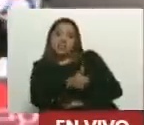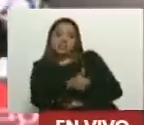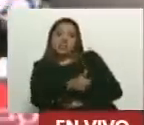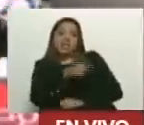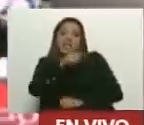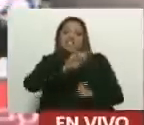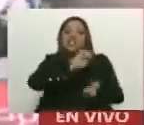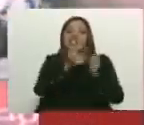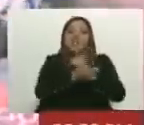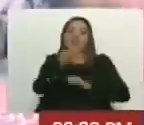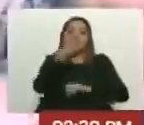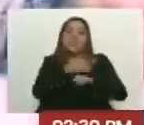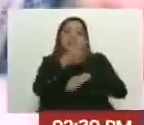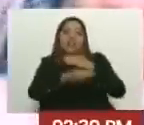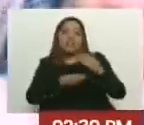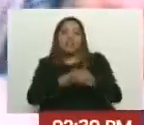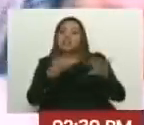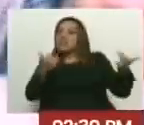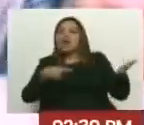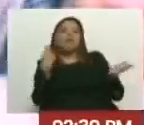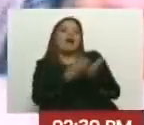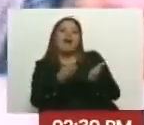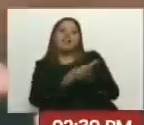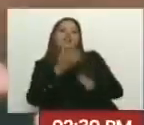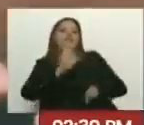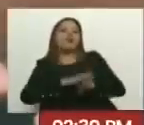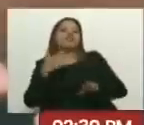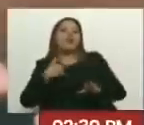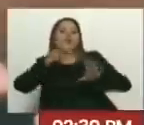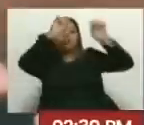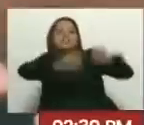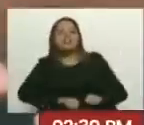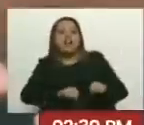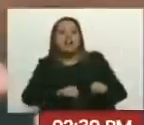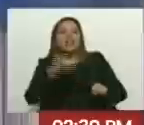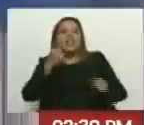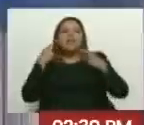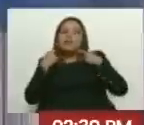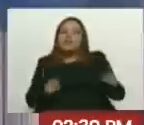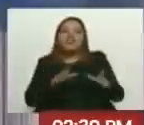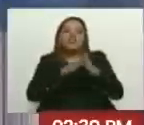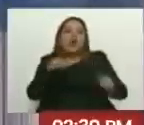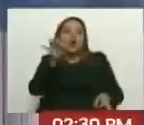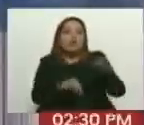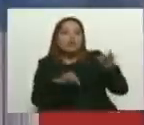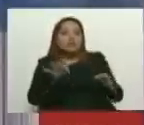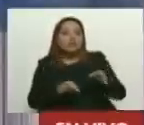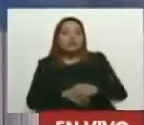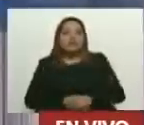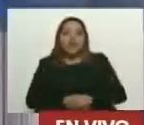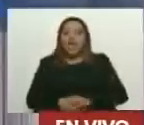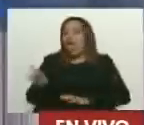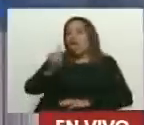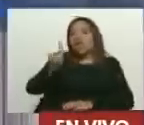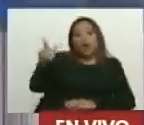Cambio radical que vayan pagando porque los van a embargar y van a perder el juicio. Se les ocurra meterse